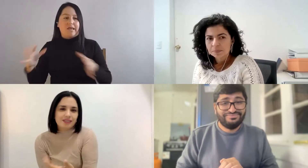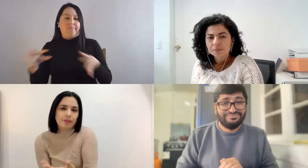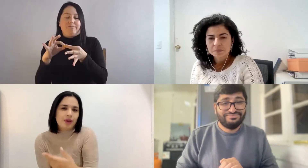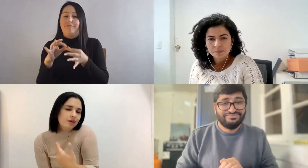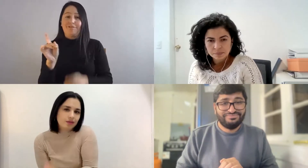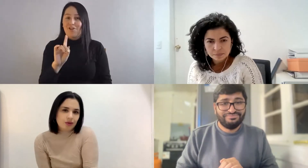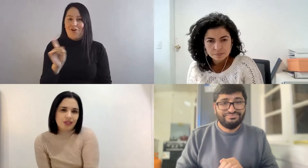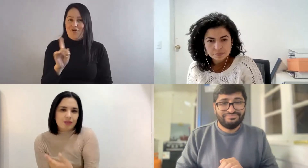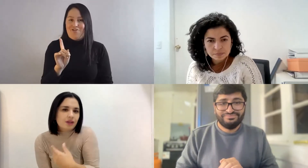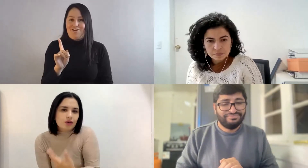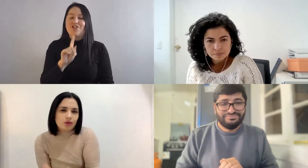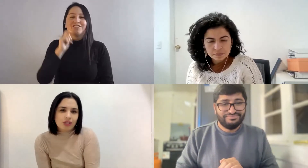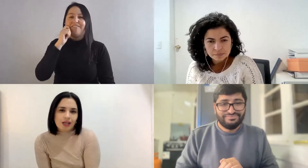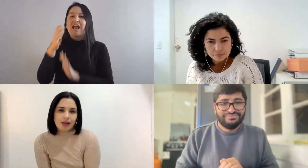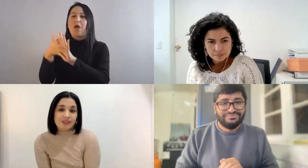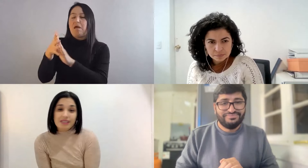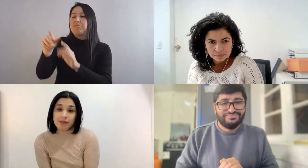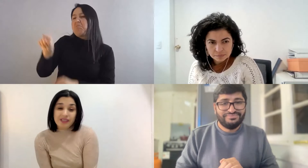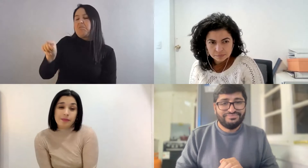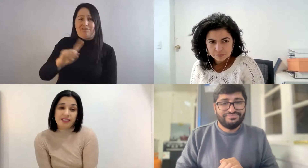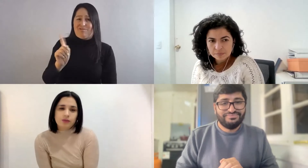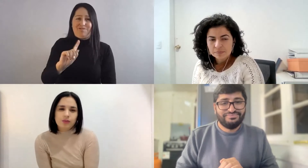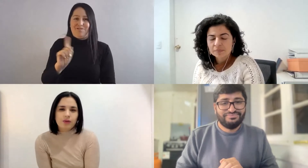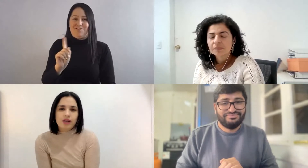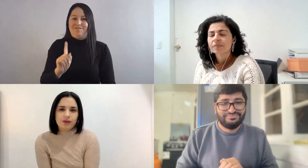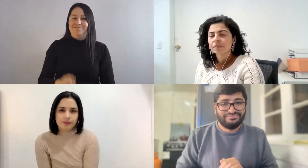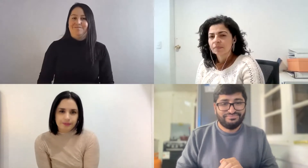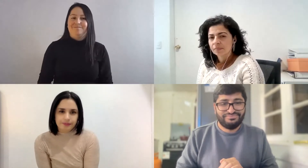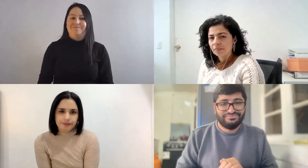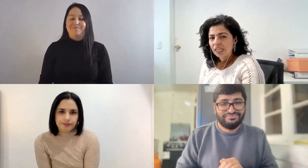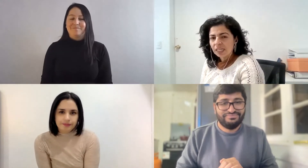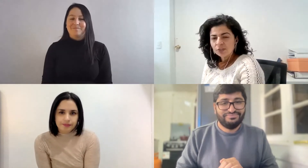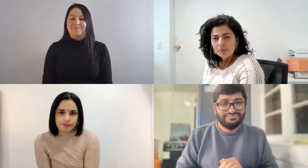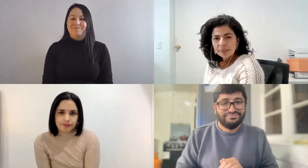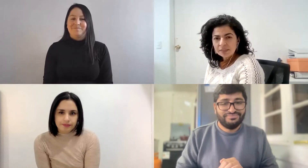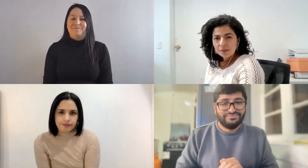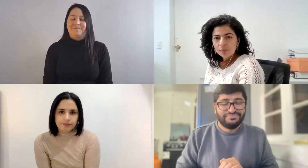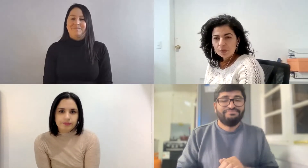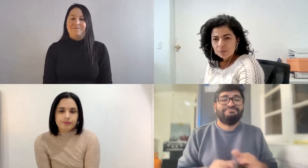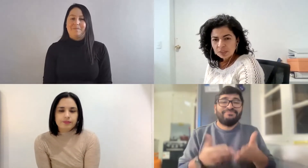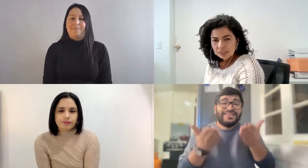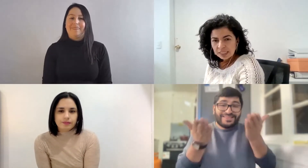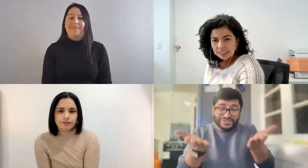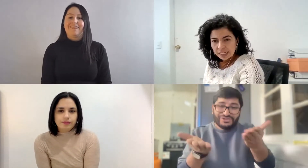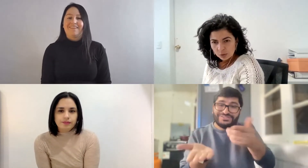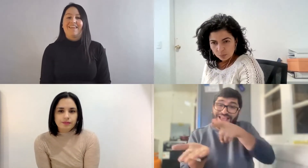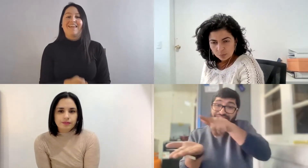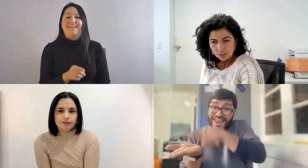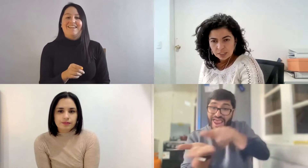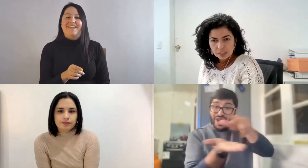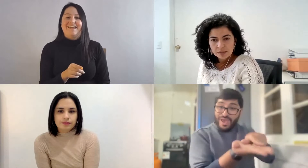sordas sean, cognitivamente no tengan la capacidad de aprender más un vocabulario. Eso me parece muy importante